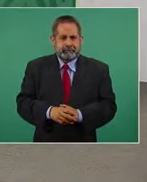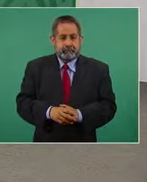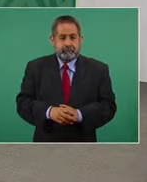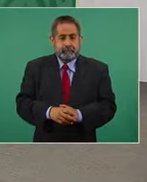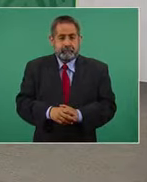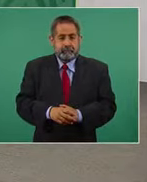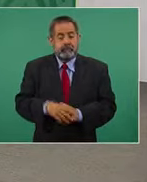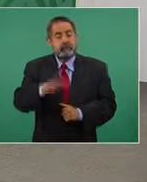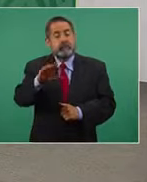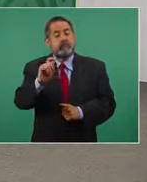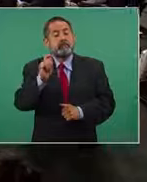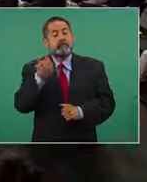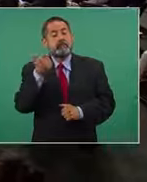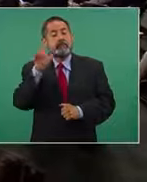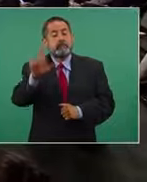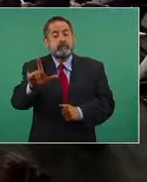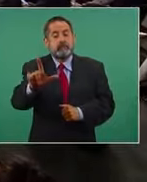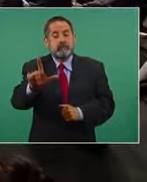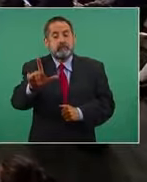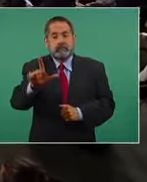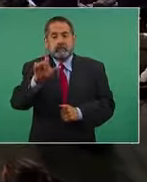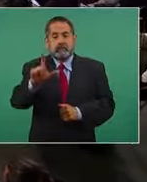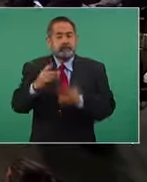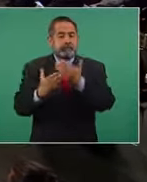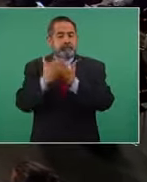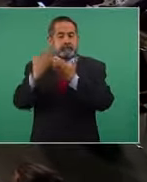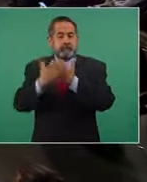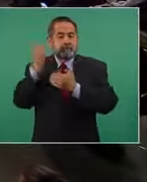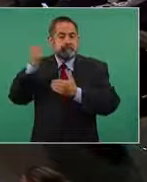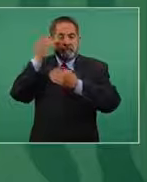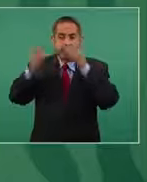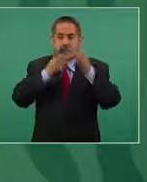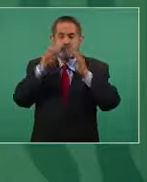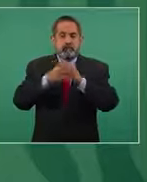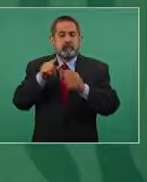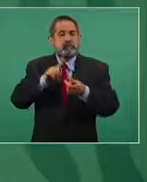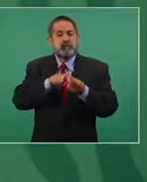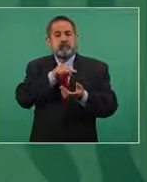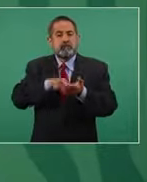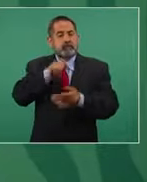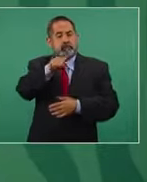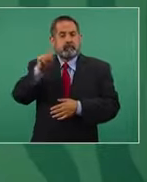Ah, el lunes la mañanera va a ser en Torreón,